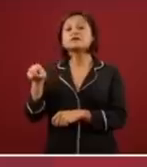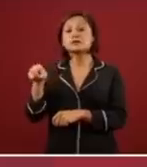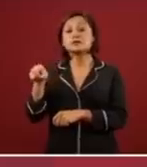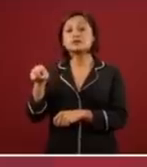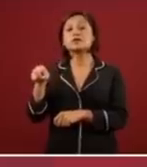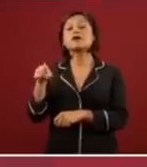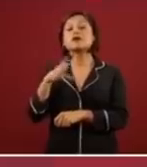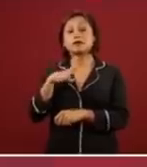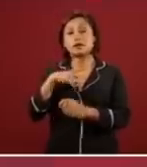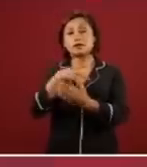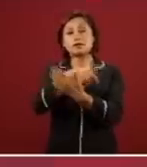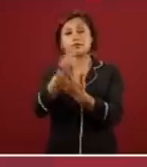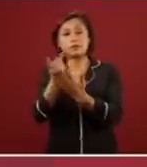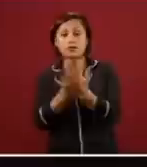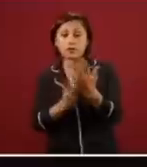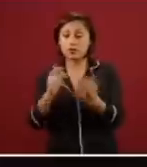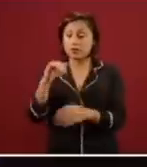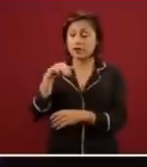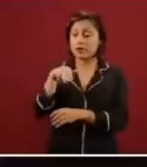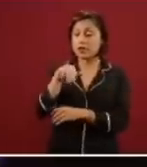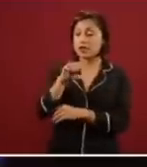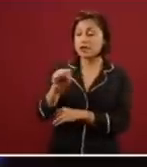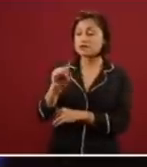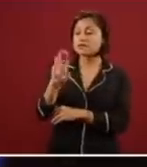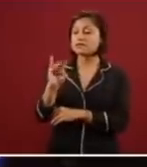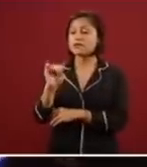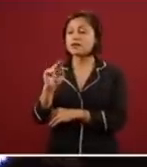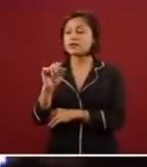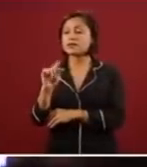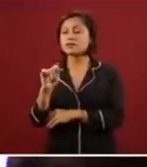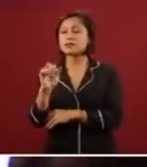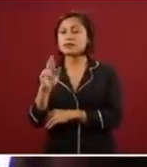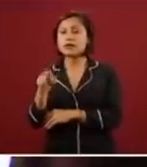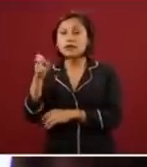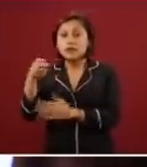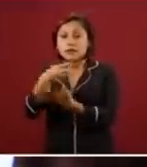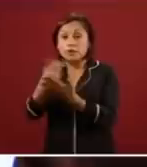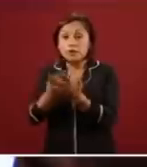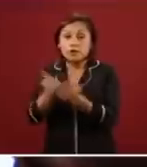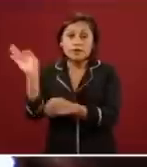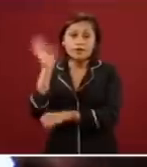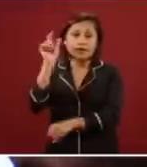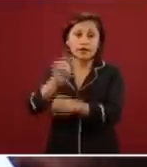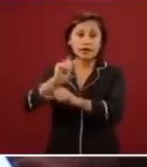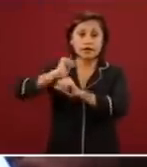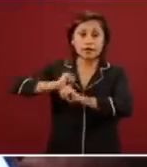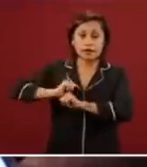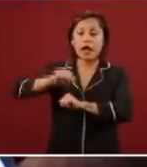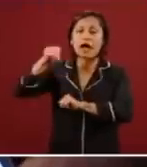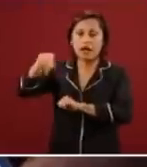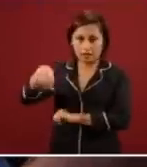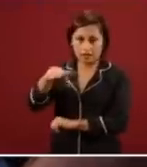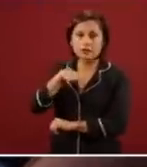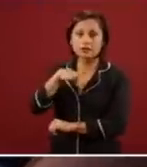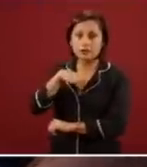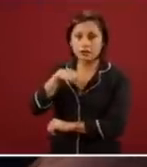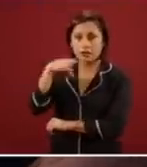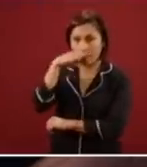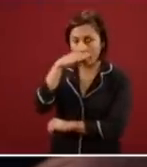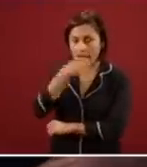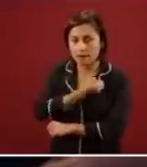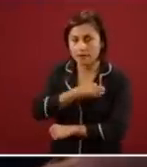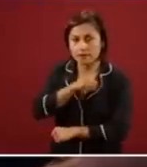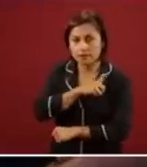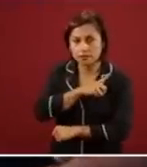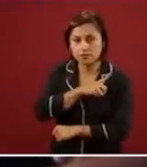IMSS-Bienestar, que es federal, pues ahí sí se aplica, en los que van a la